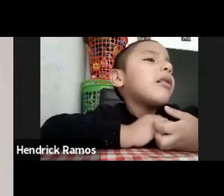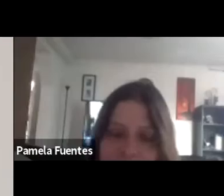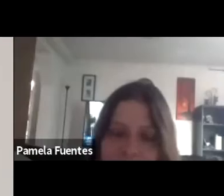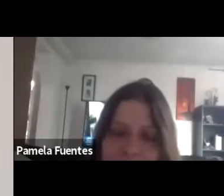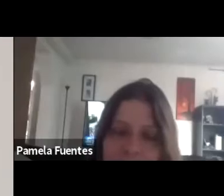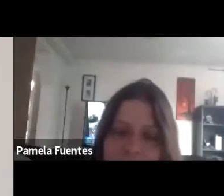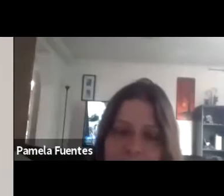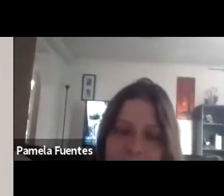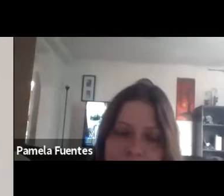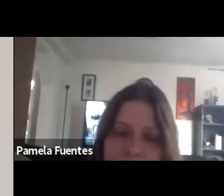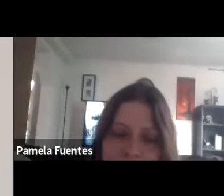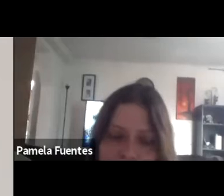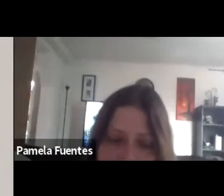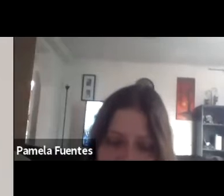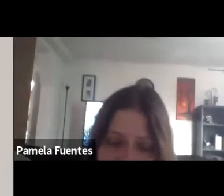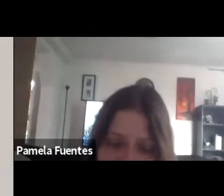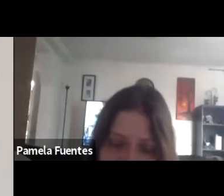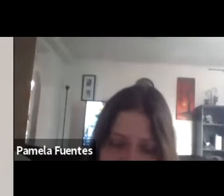Necesito papel.